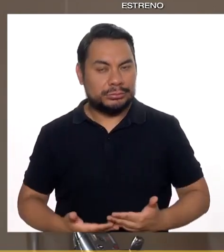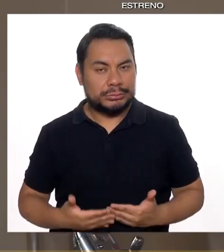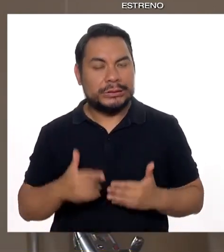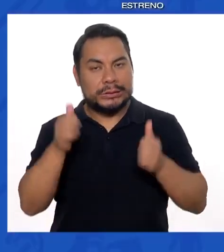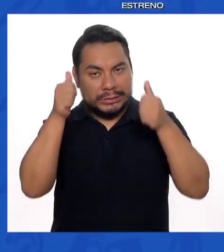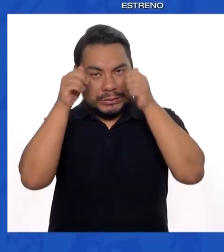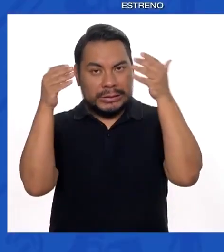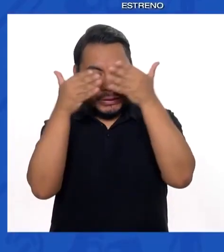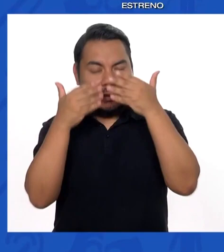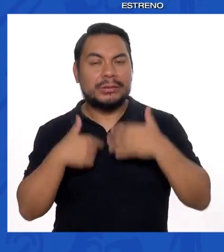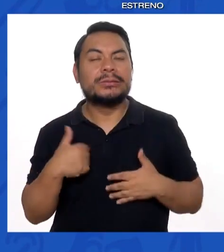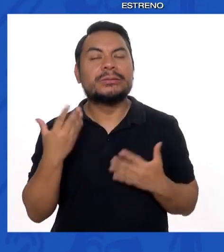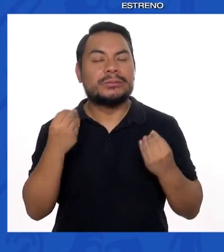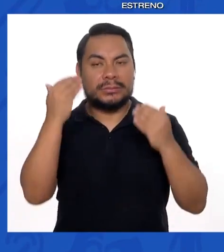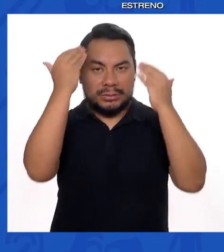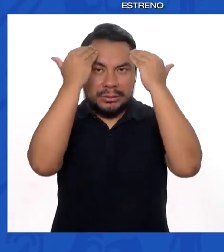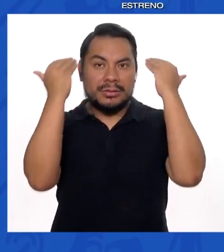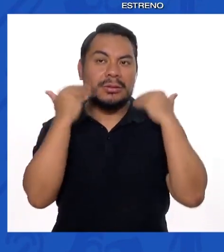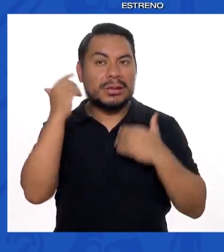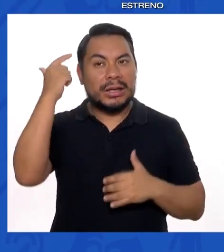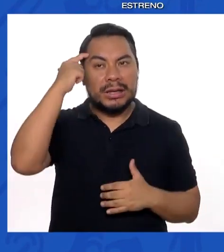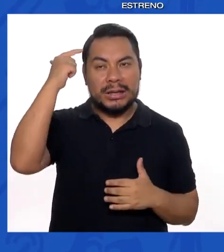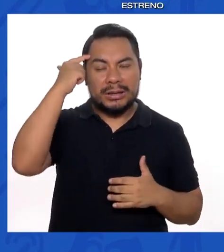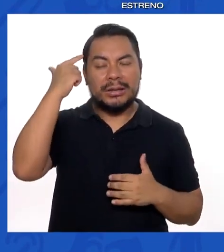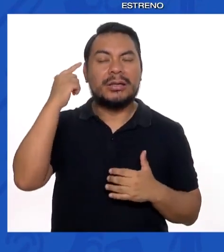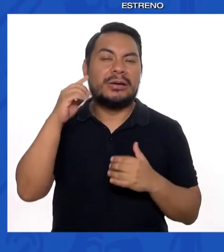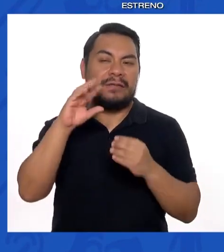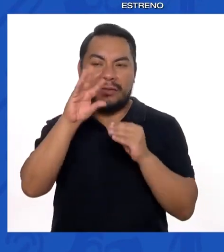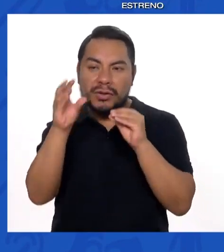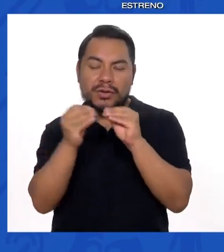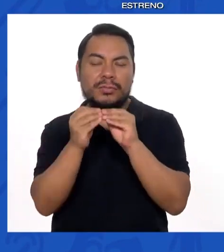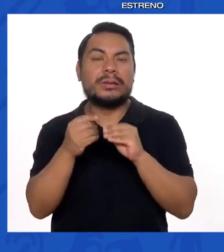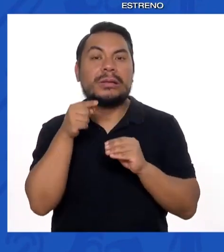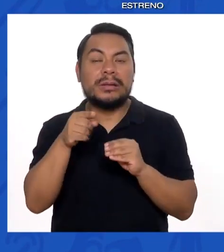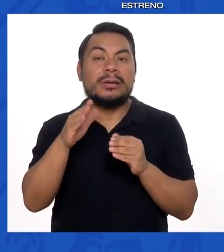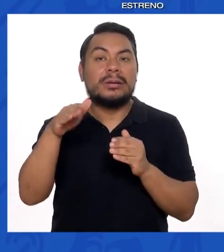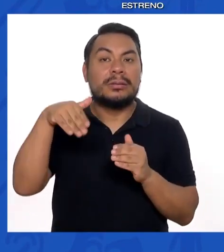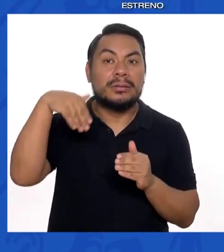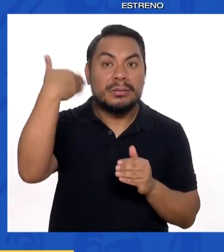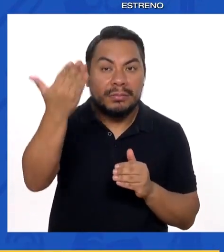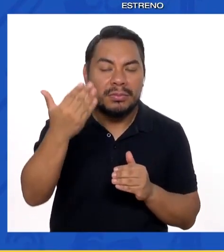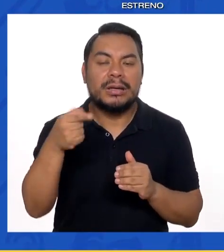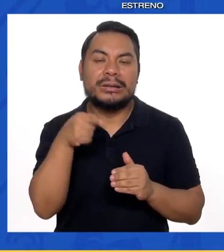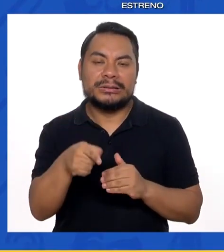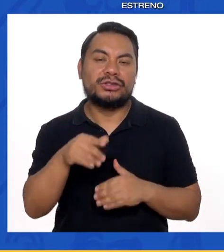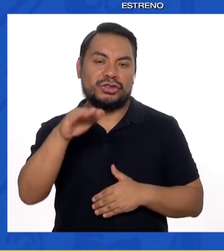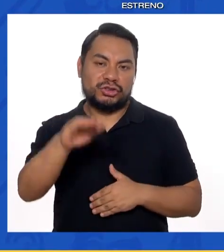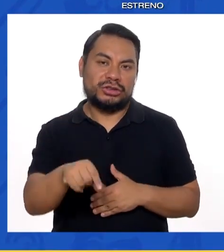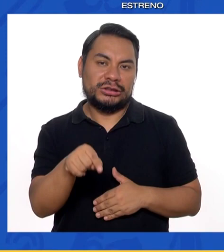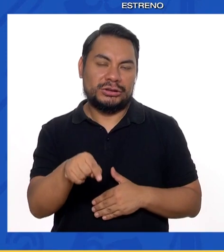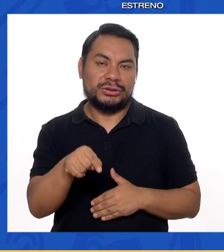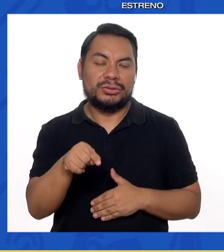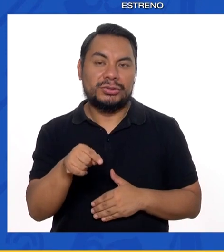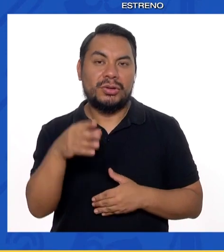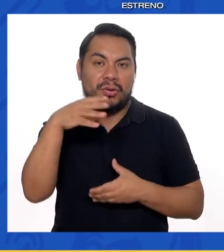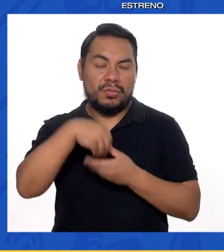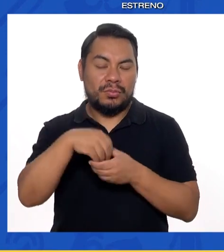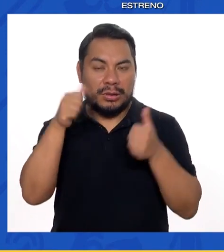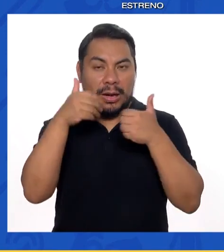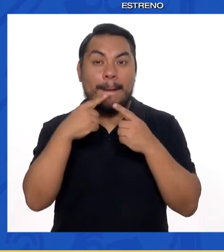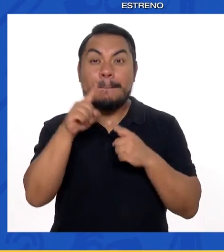las conexiones neuronales y esto posteriormente va a tener unas consecuencias sobre el niño. Sin embargo,